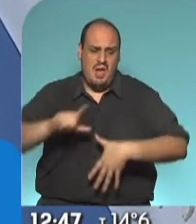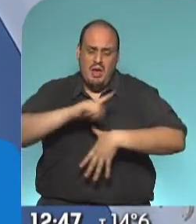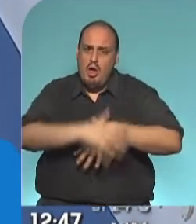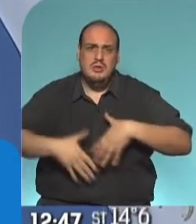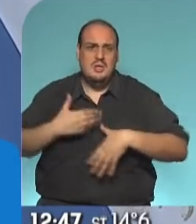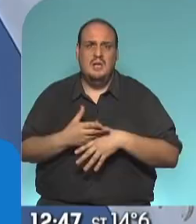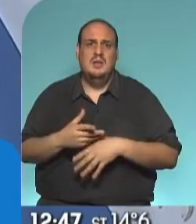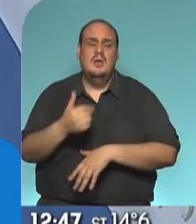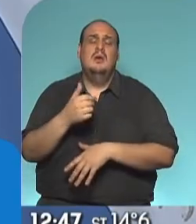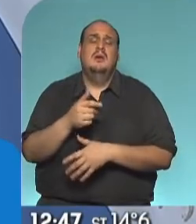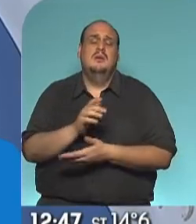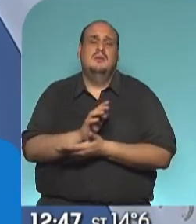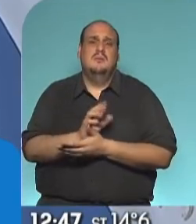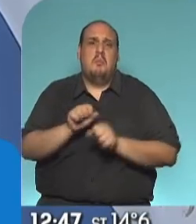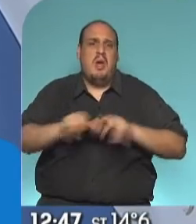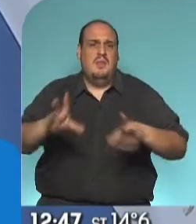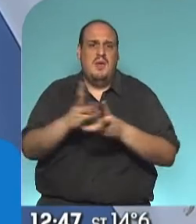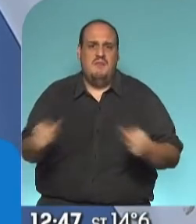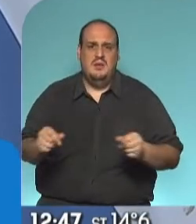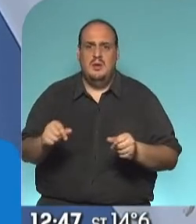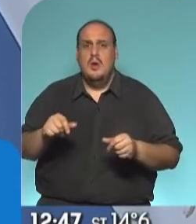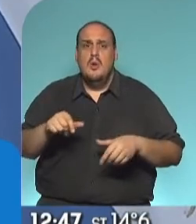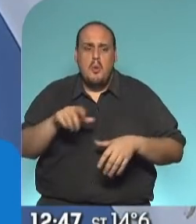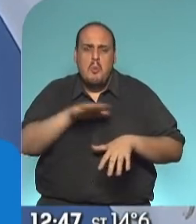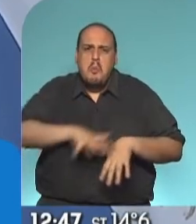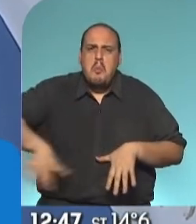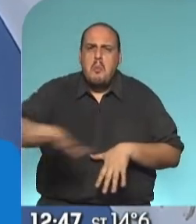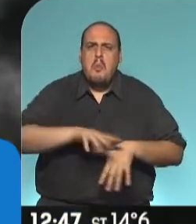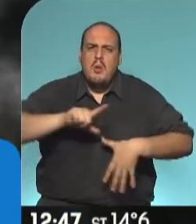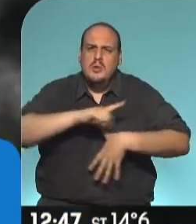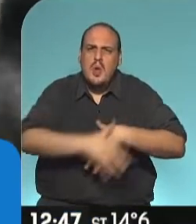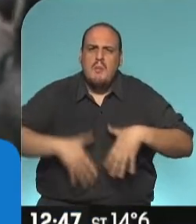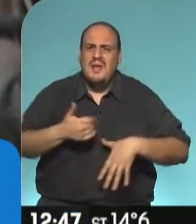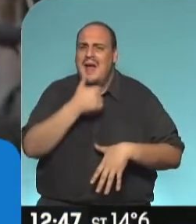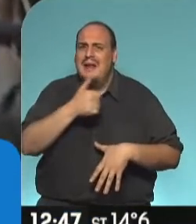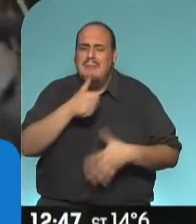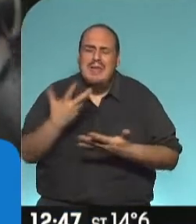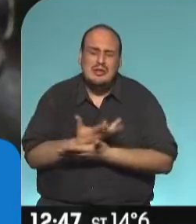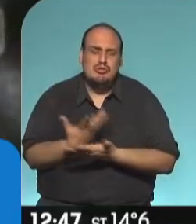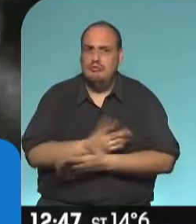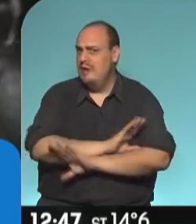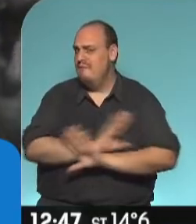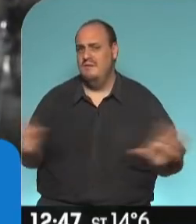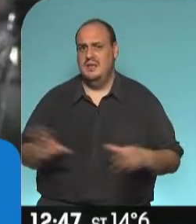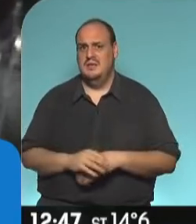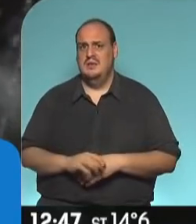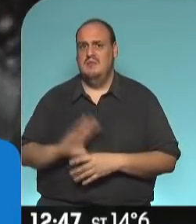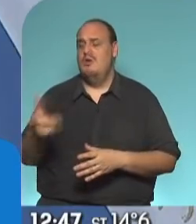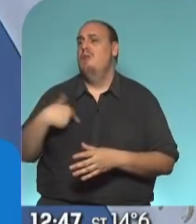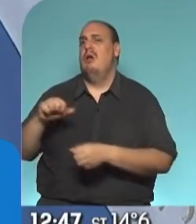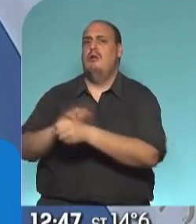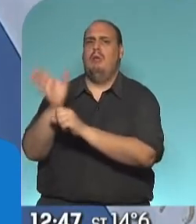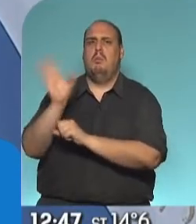ya no haya pueblos latinoamericanos que sufran para poder acceder a un remedio que los aleje del